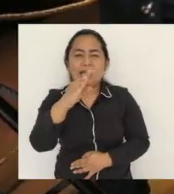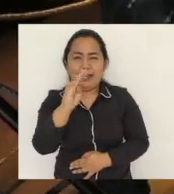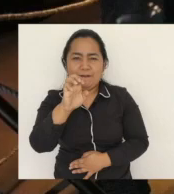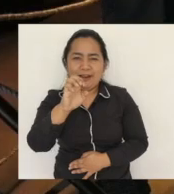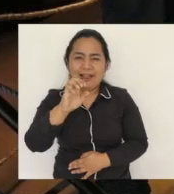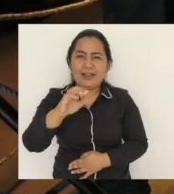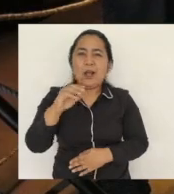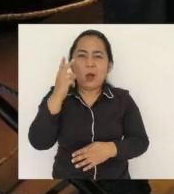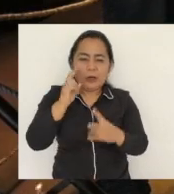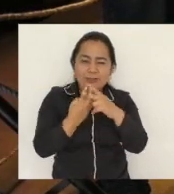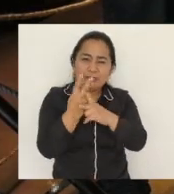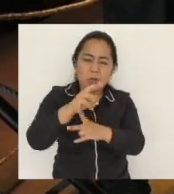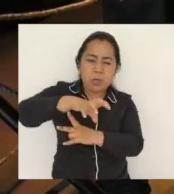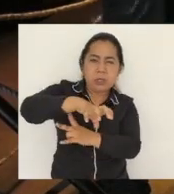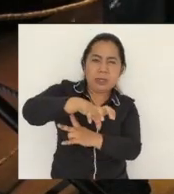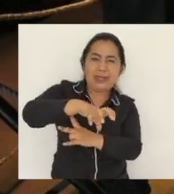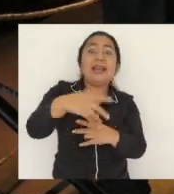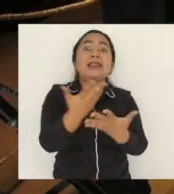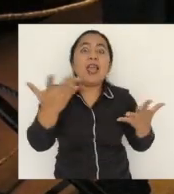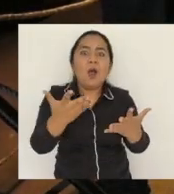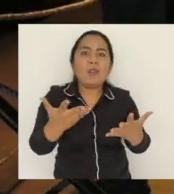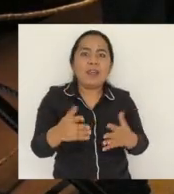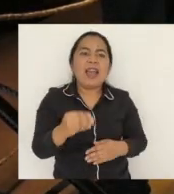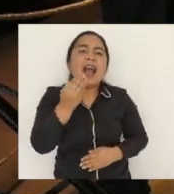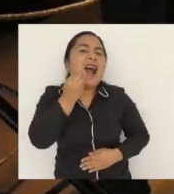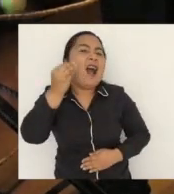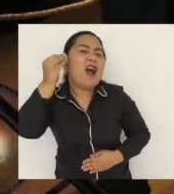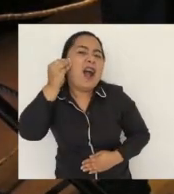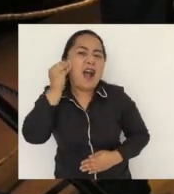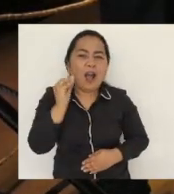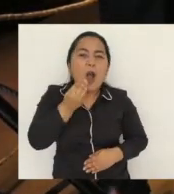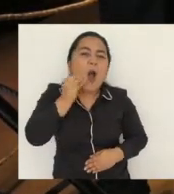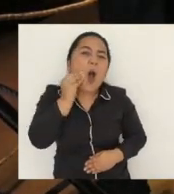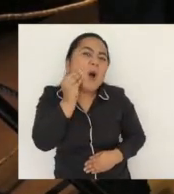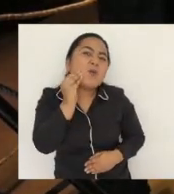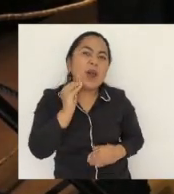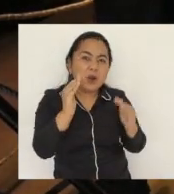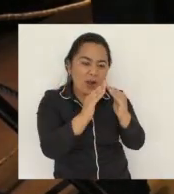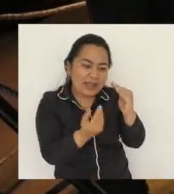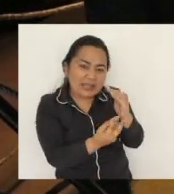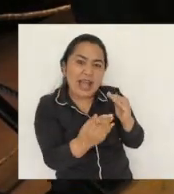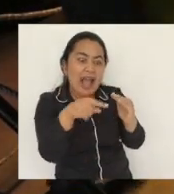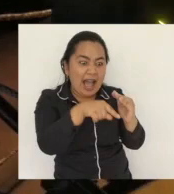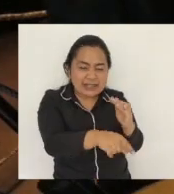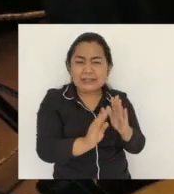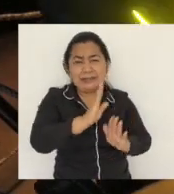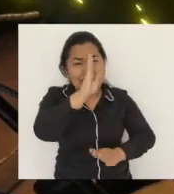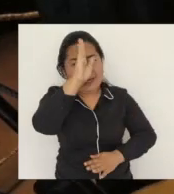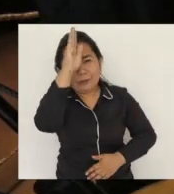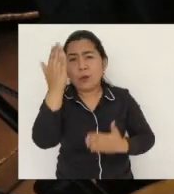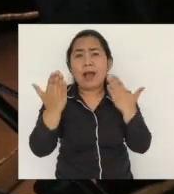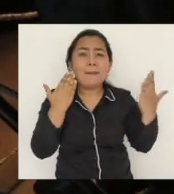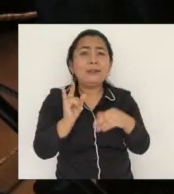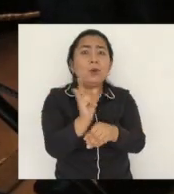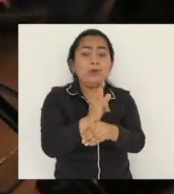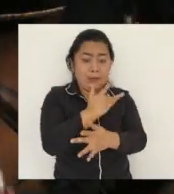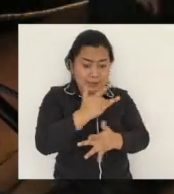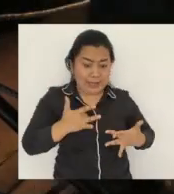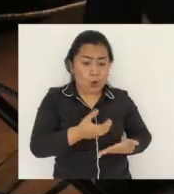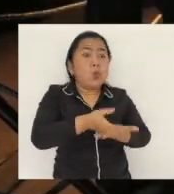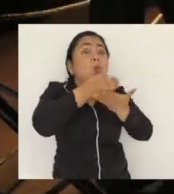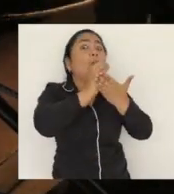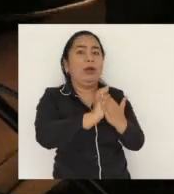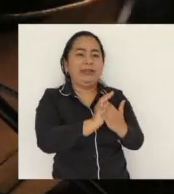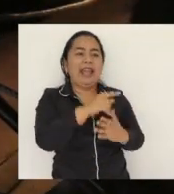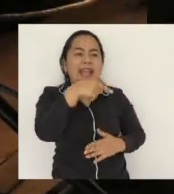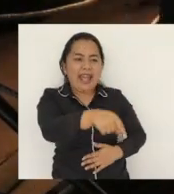Desde las huertas de la abuela, tradición milenaria de la medicina de los campesinos. Él